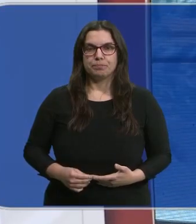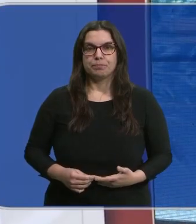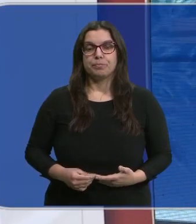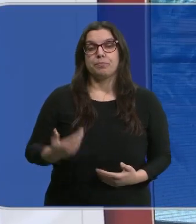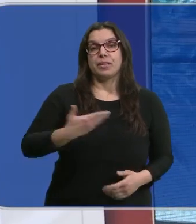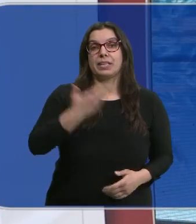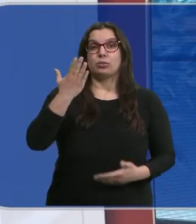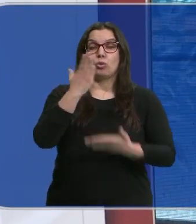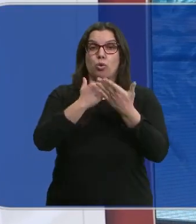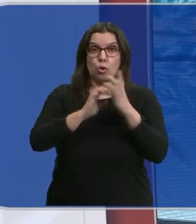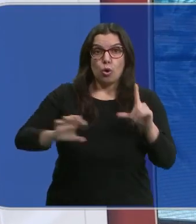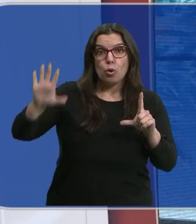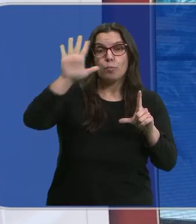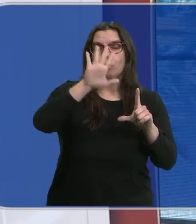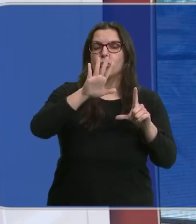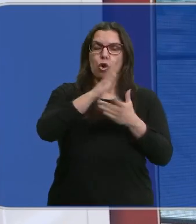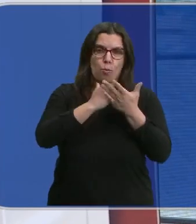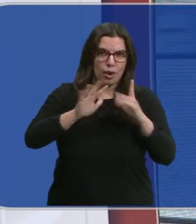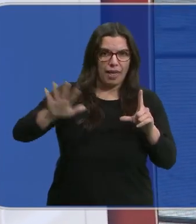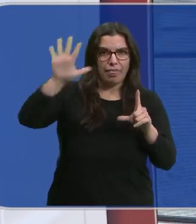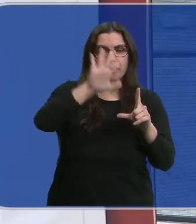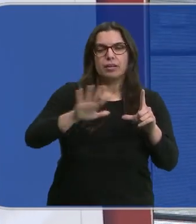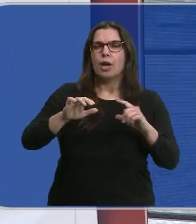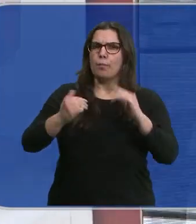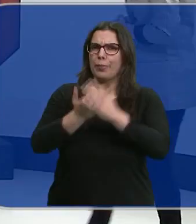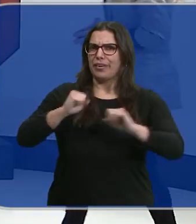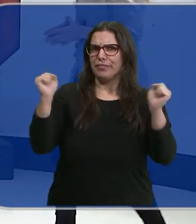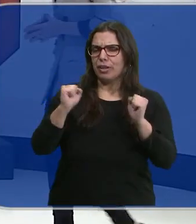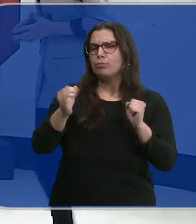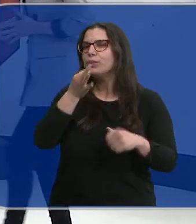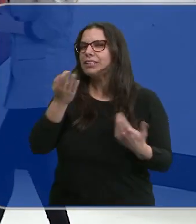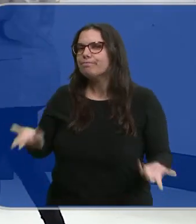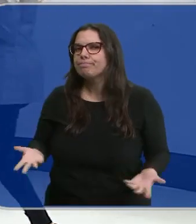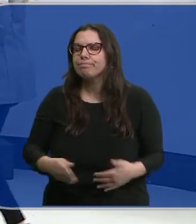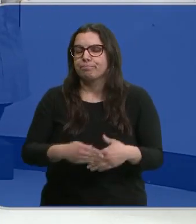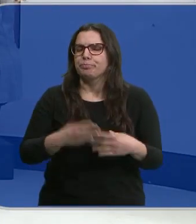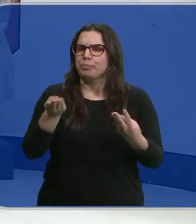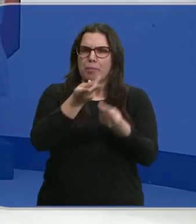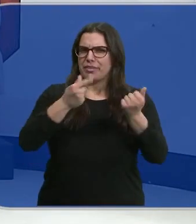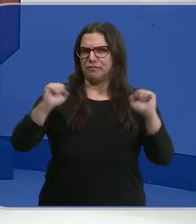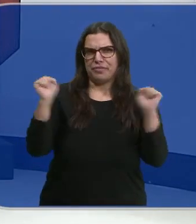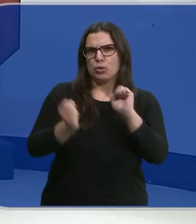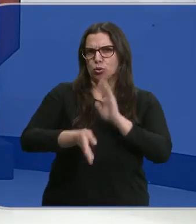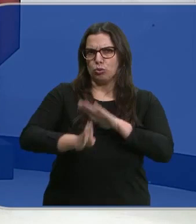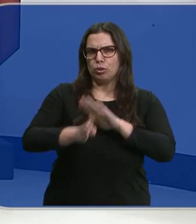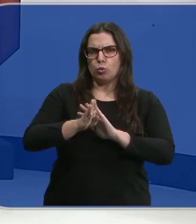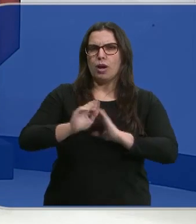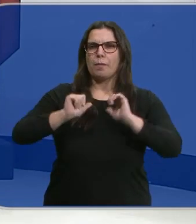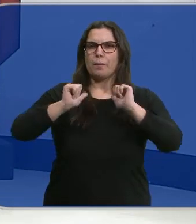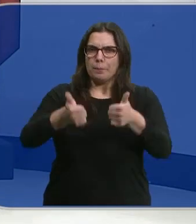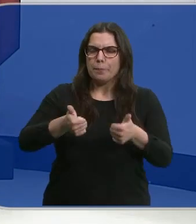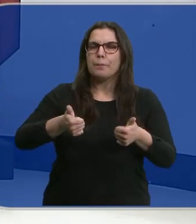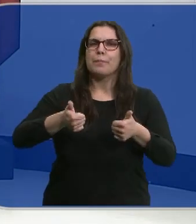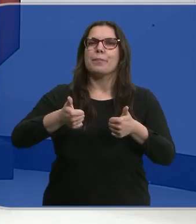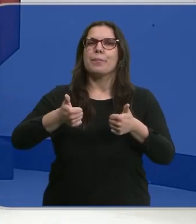Y en el resto de la comunidad, mucho frío por la mañana. ¿Cómo se presenta la tarde, Silvia? El ambiente va a seguir siendo frío y nos llegan algunas